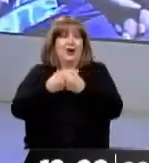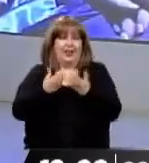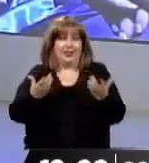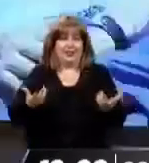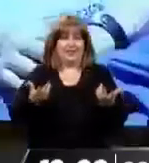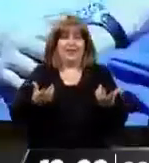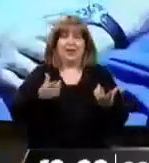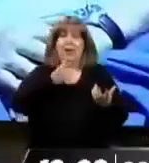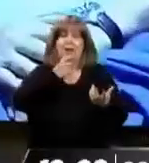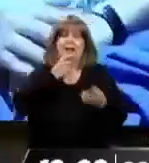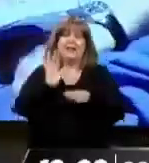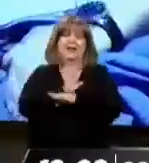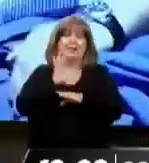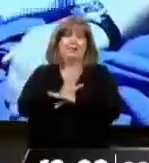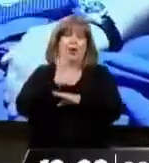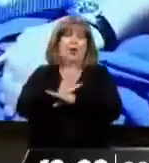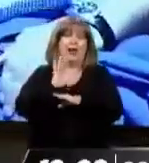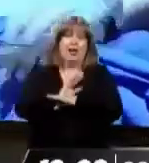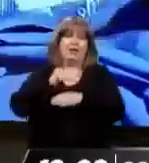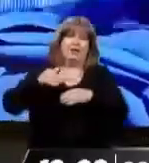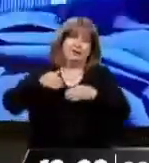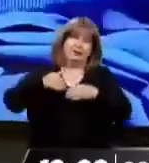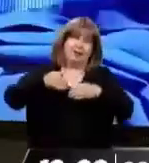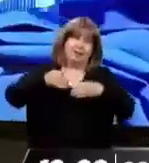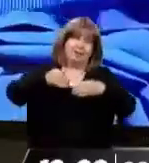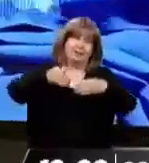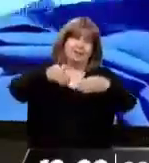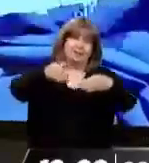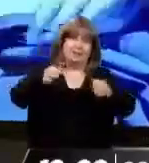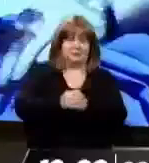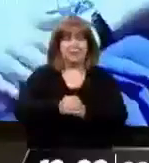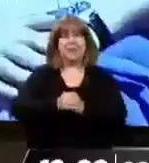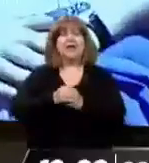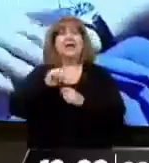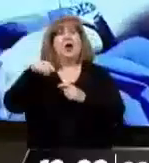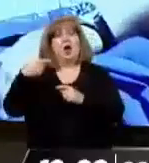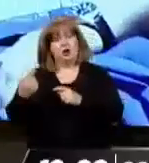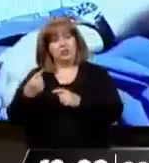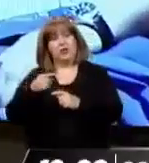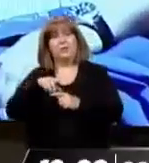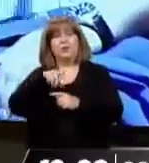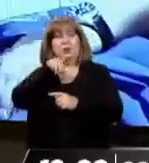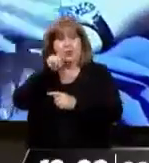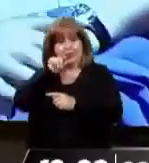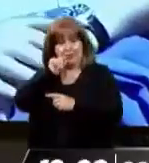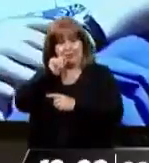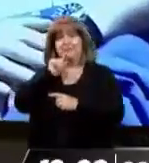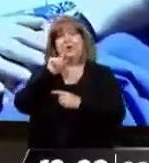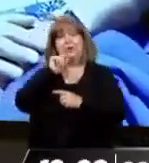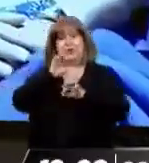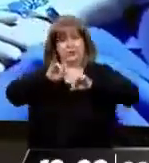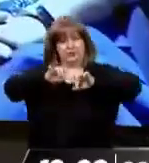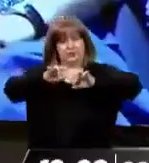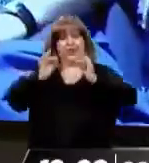bueno, tendremos una novela larga, veremos qué se le suma. Hablando de sumar, un tuit de otro de los grandes figuras políticas